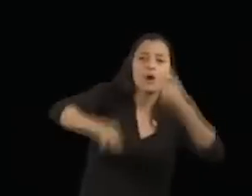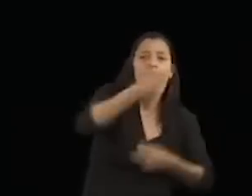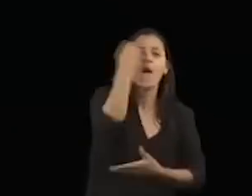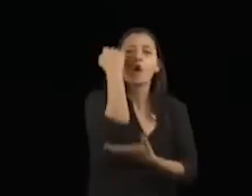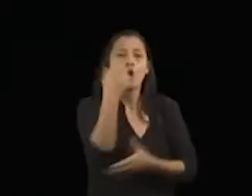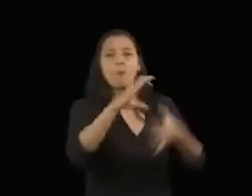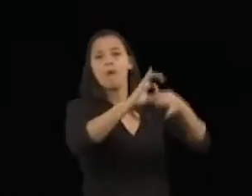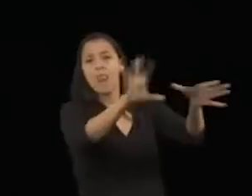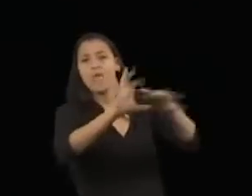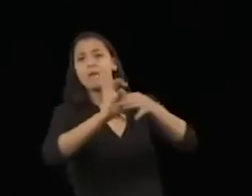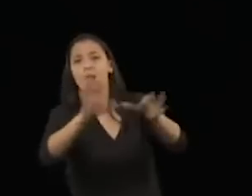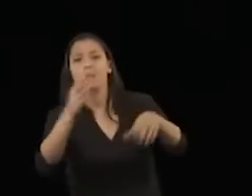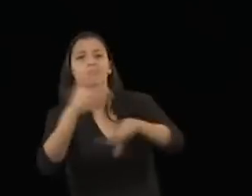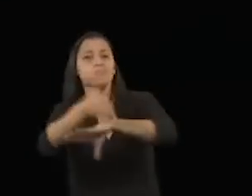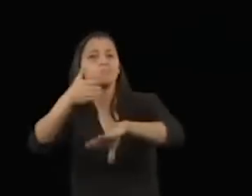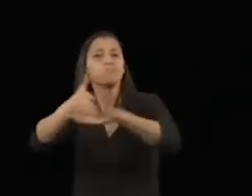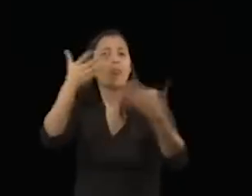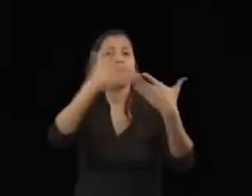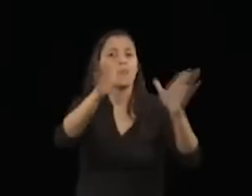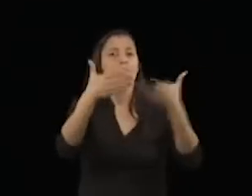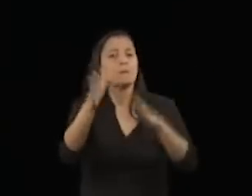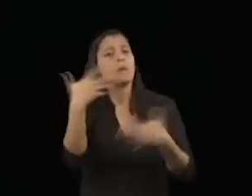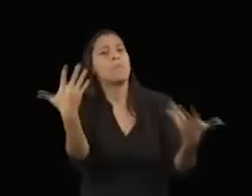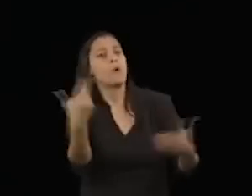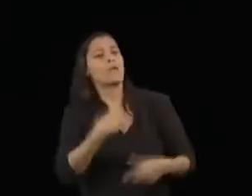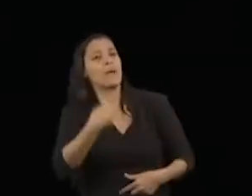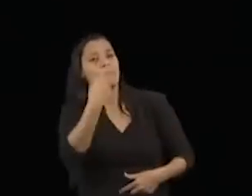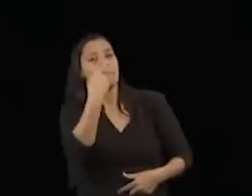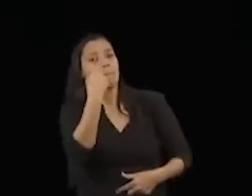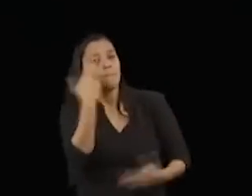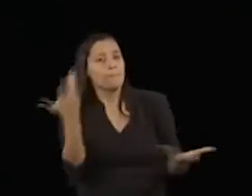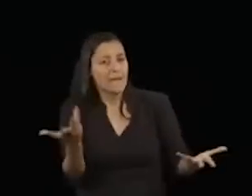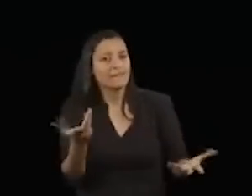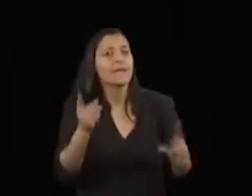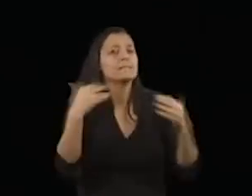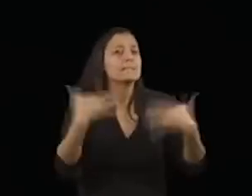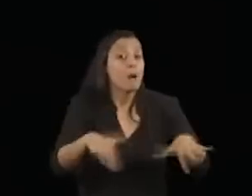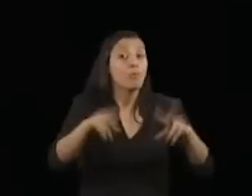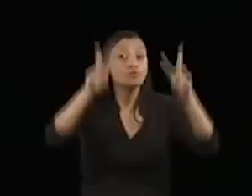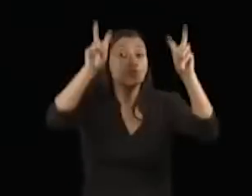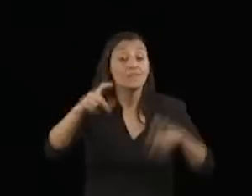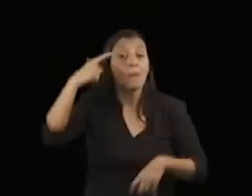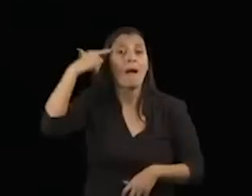digamos, a mí me interesa muy particularmente el caso de la inteligencia artificial?